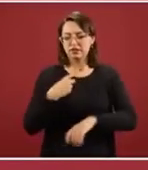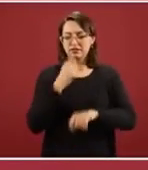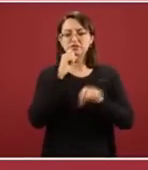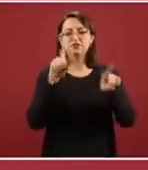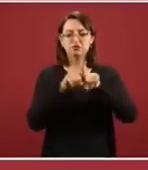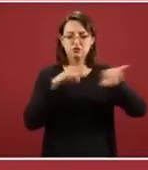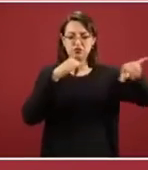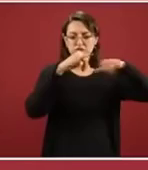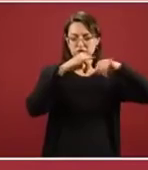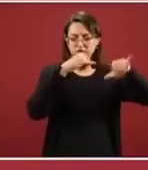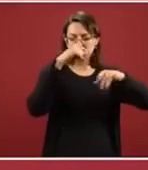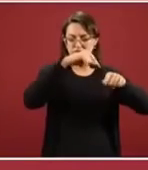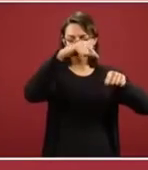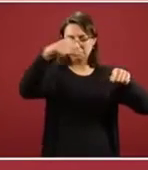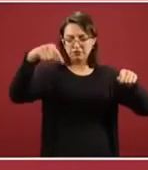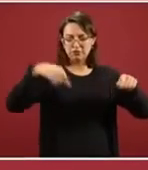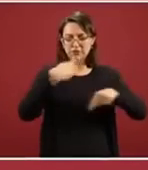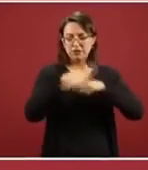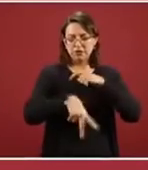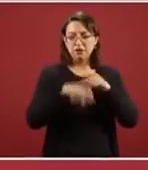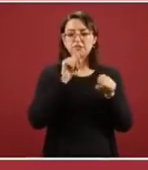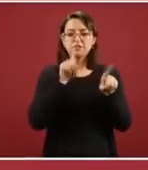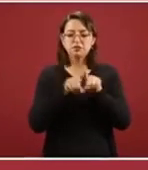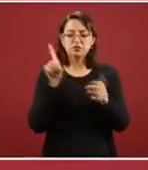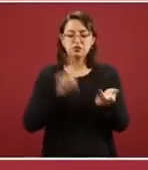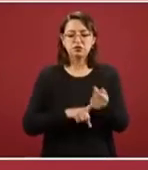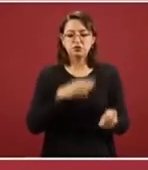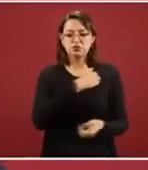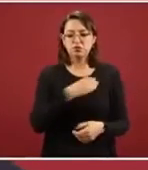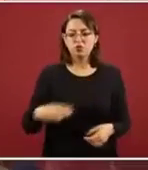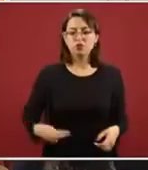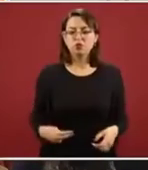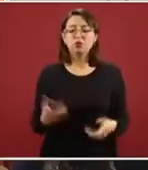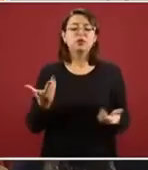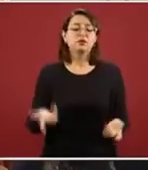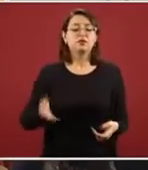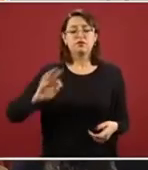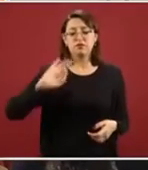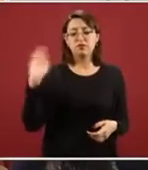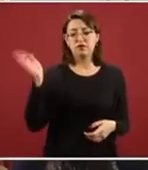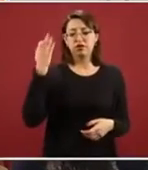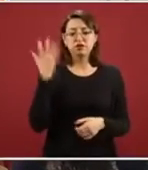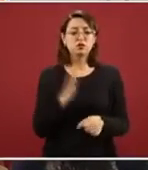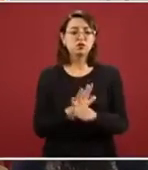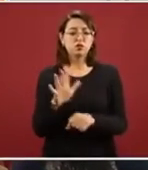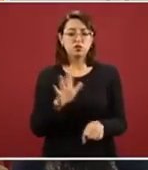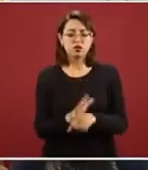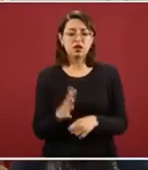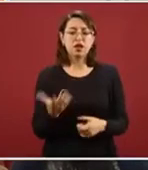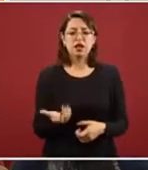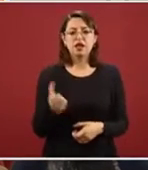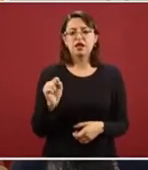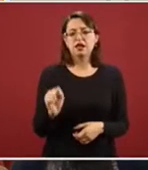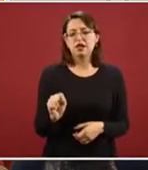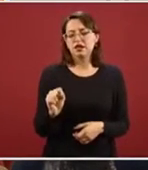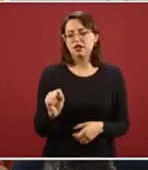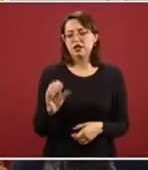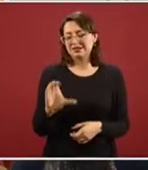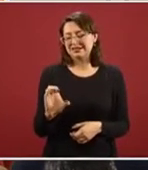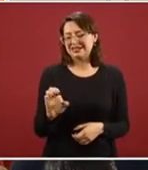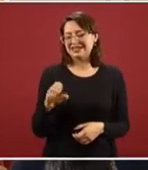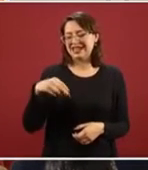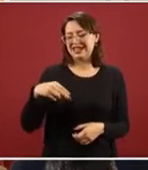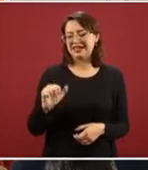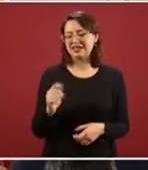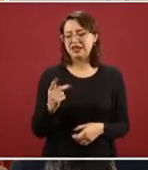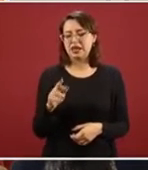tengan también, existan también atlas municipales. El esfuerzo que hace la Federación es a través del CENAPRED, del Centro Nacional de